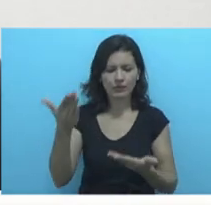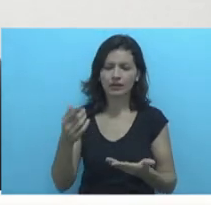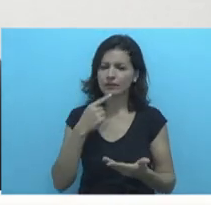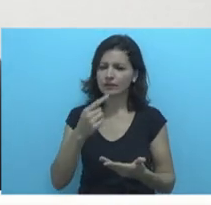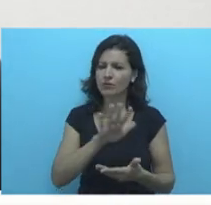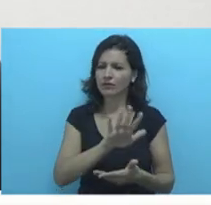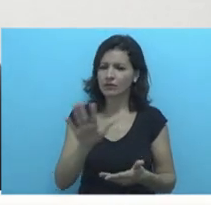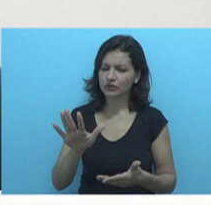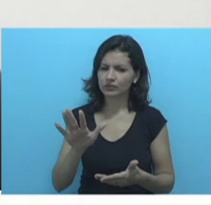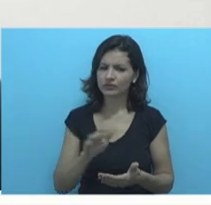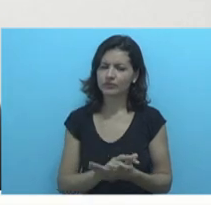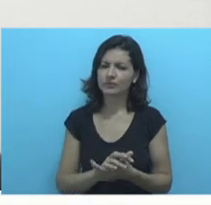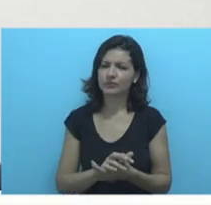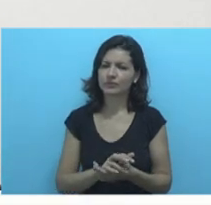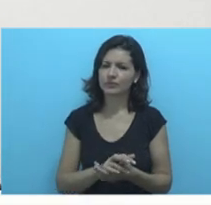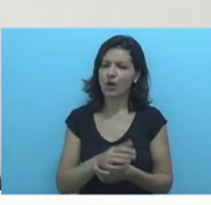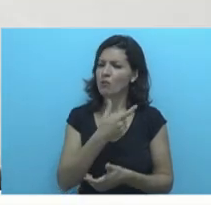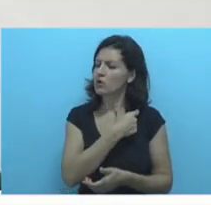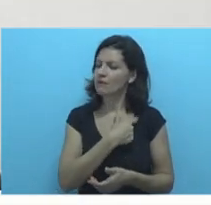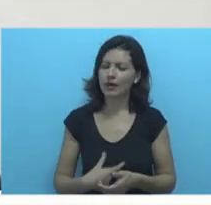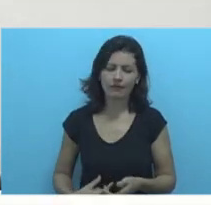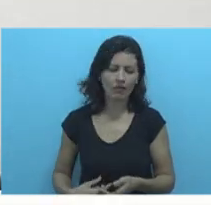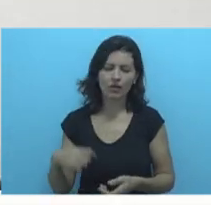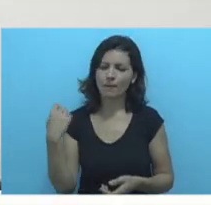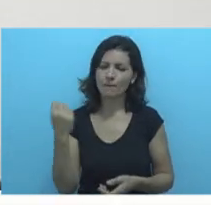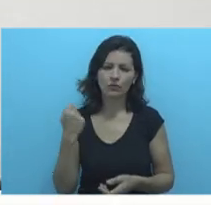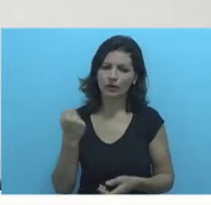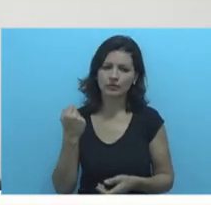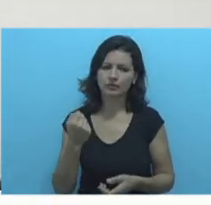a uno de los grandes gobernadores de la provincia.